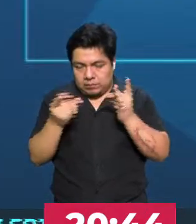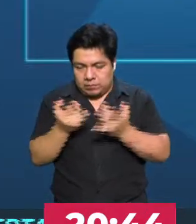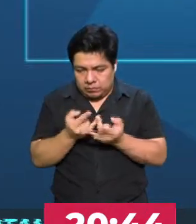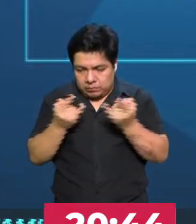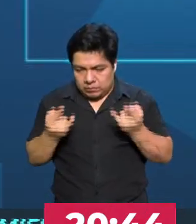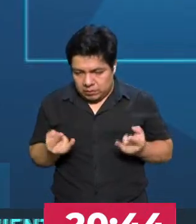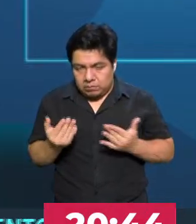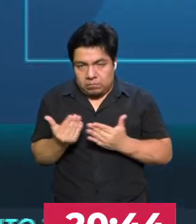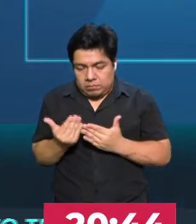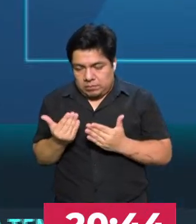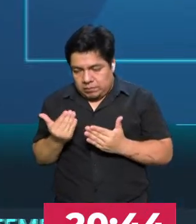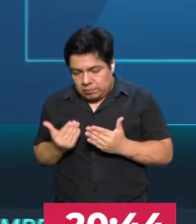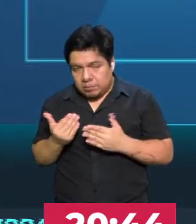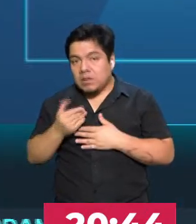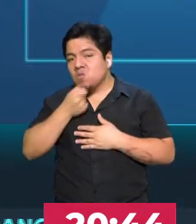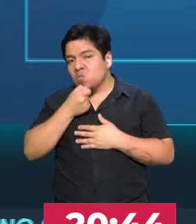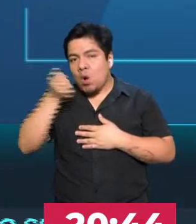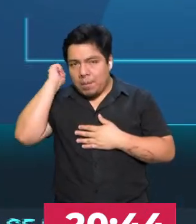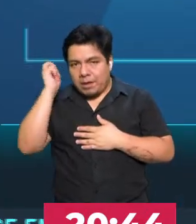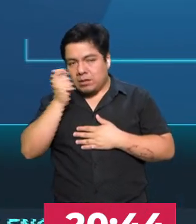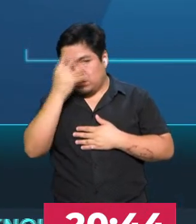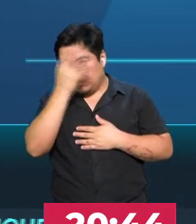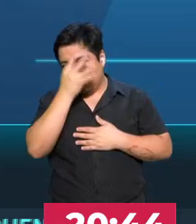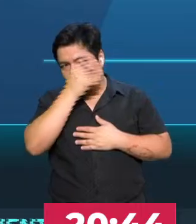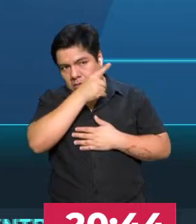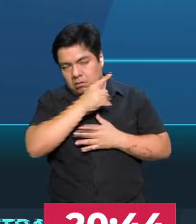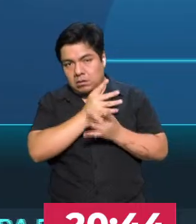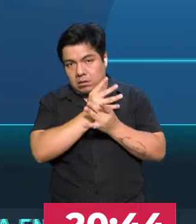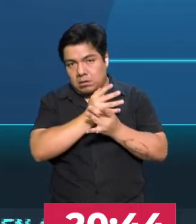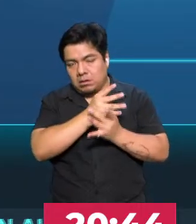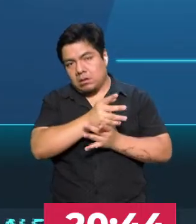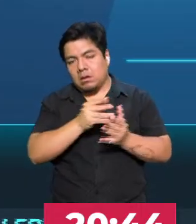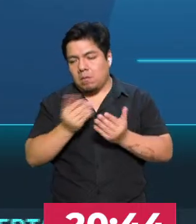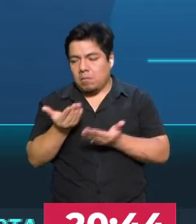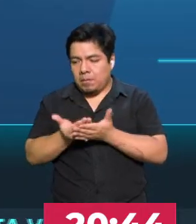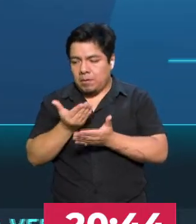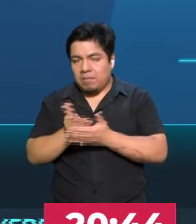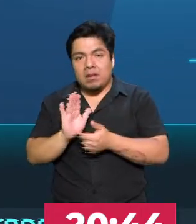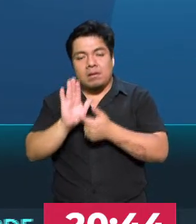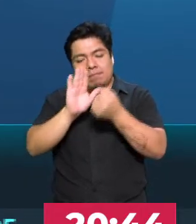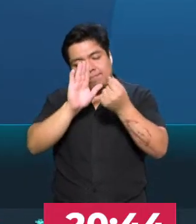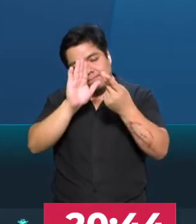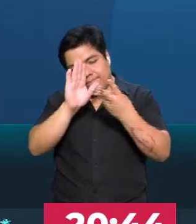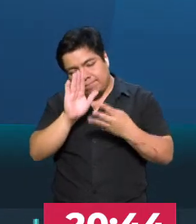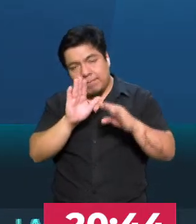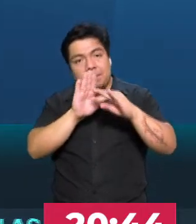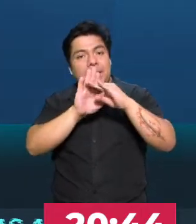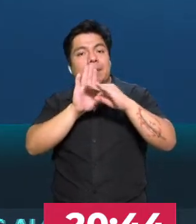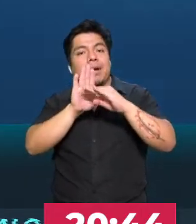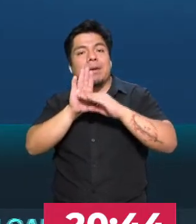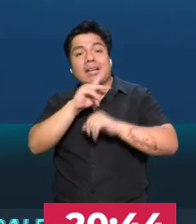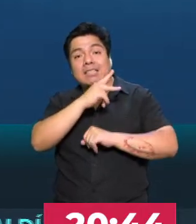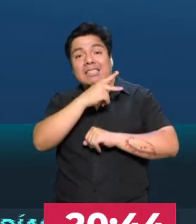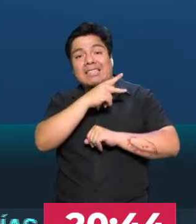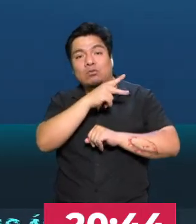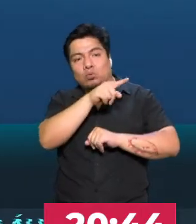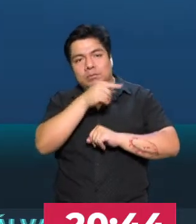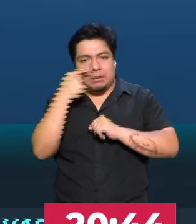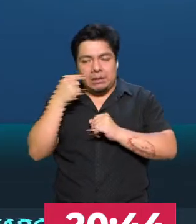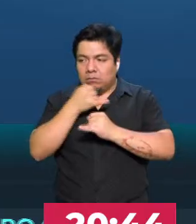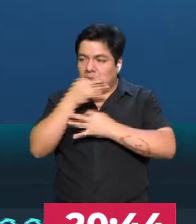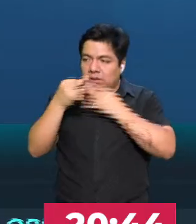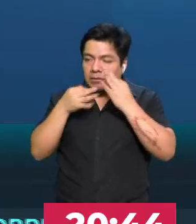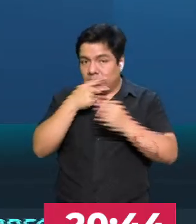reciente. Desde la campaña presidencial, Donald Trump puso como uno de los ejes fundamentales de su campaña y por ende